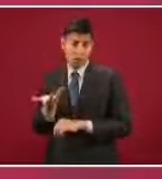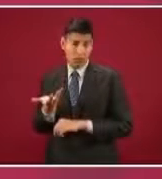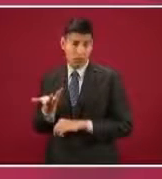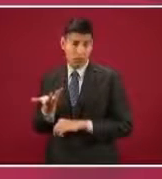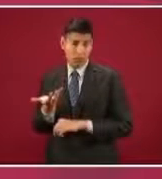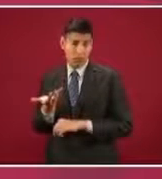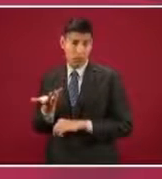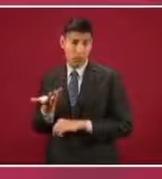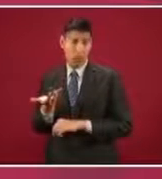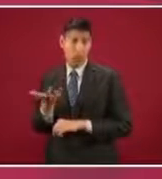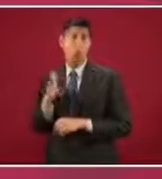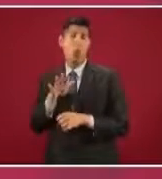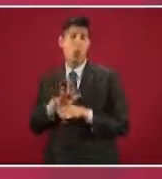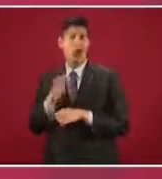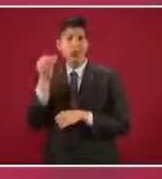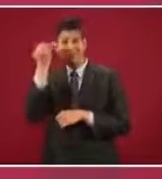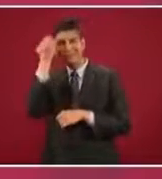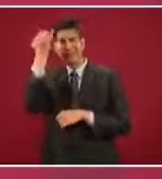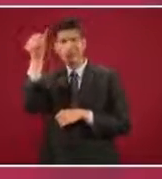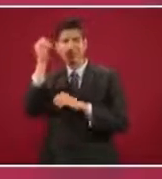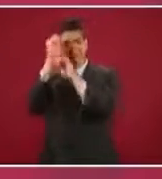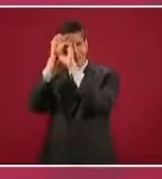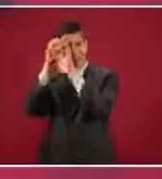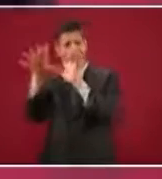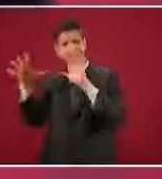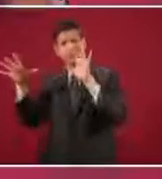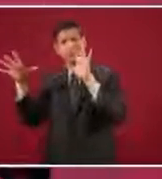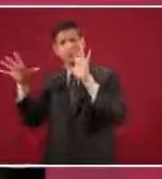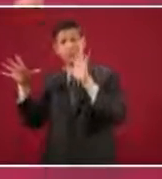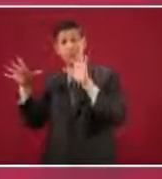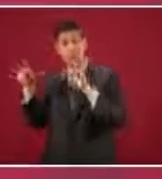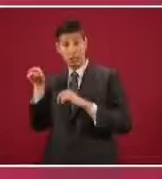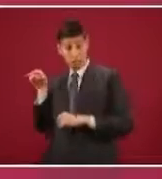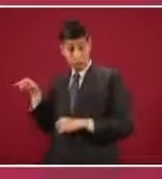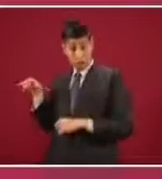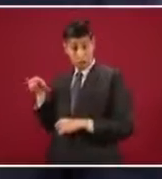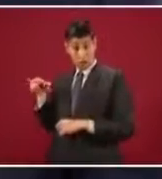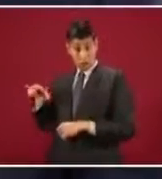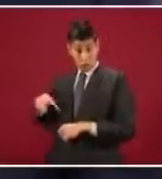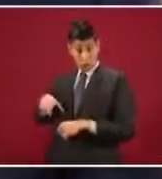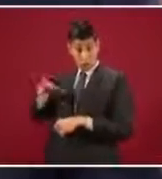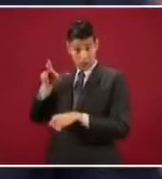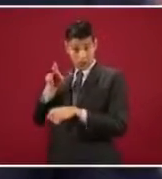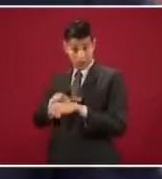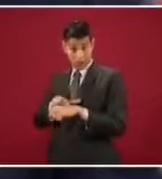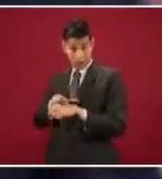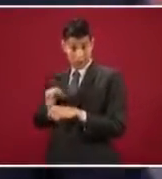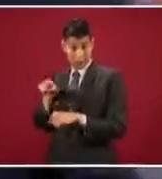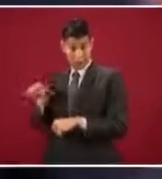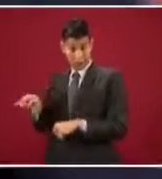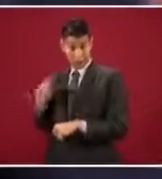la idea de que el gobernante sí merece